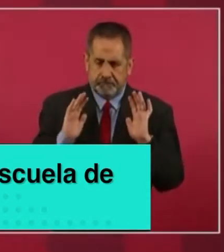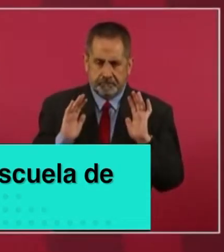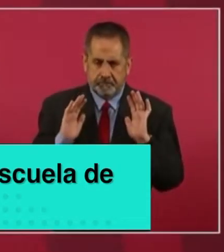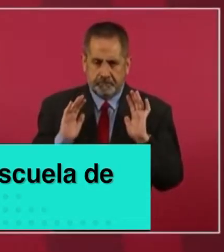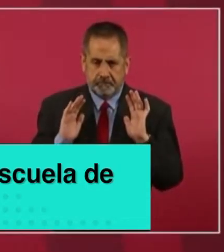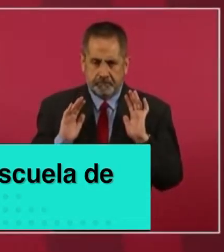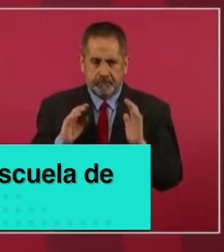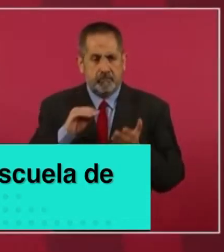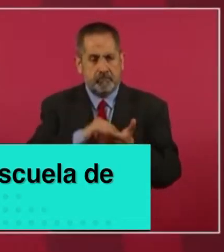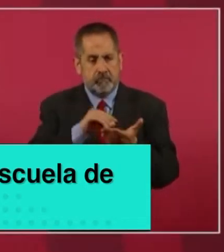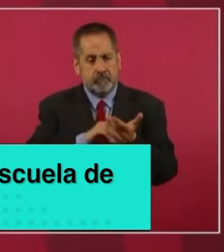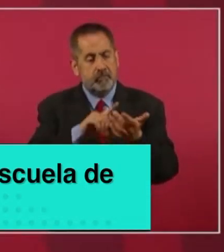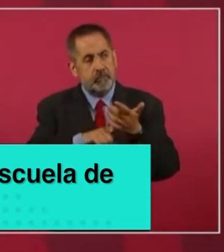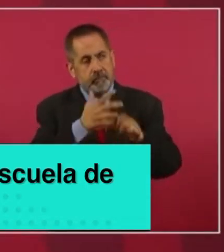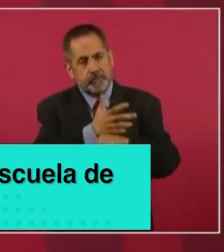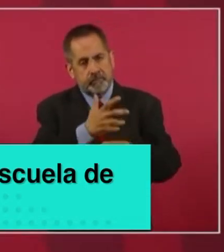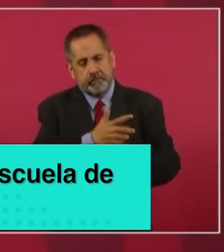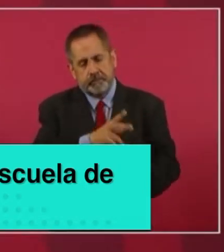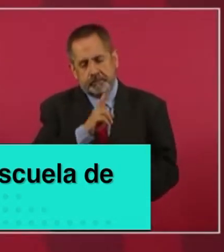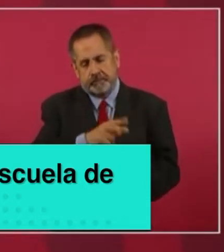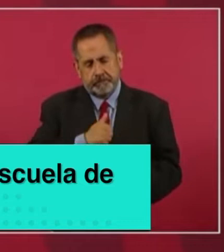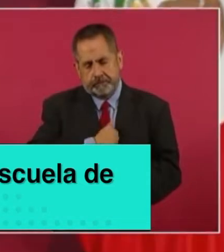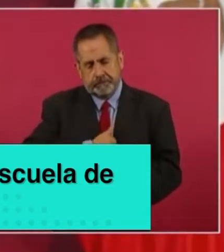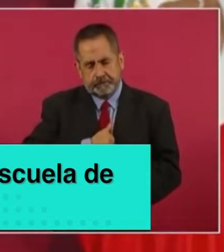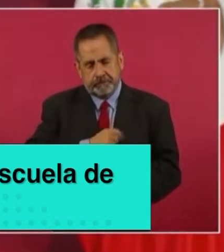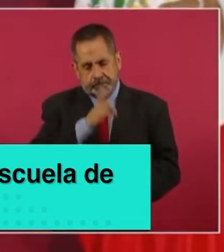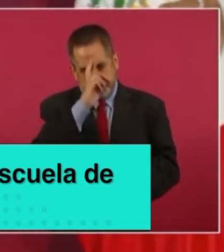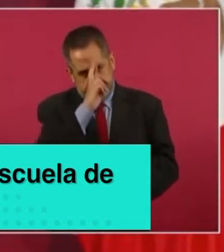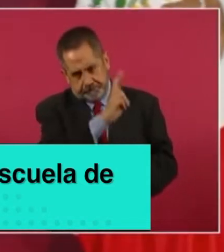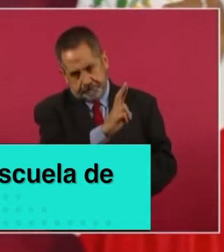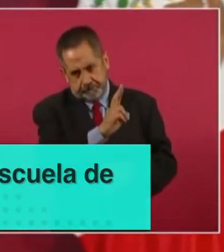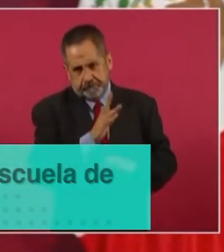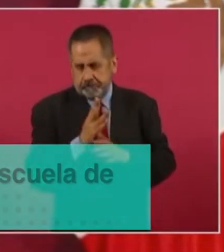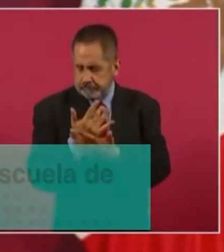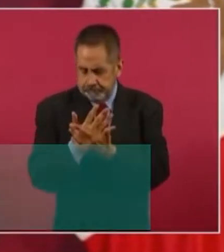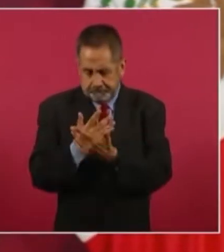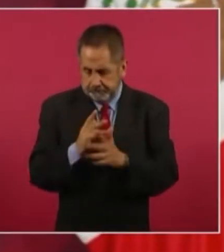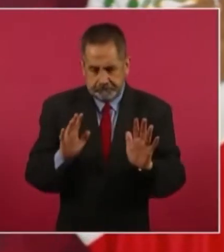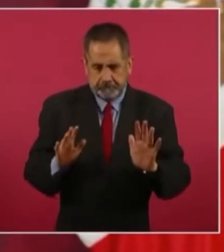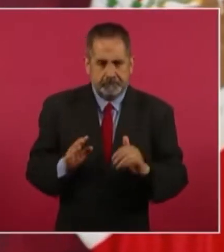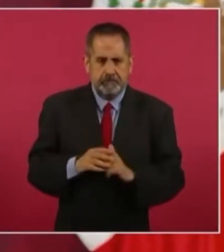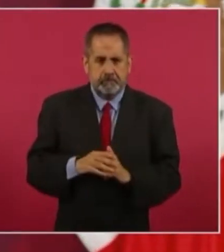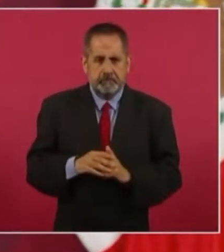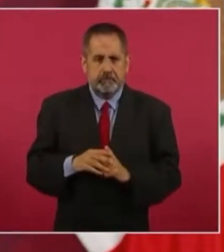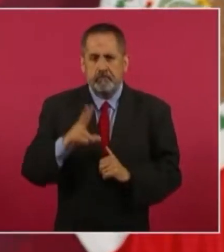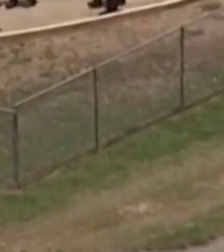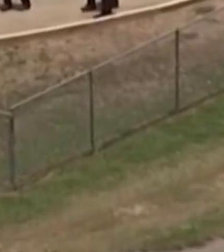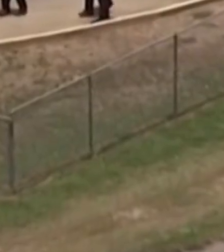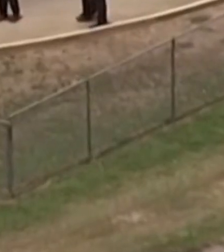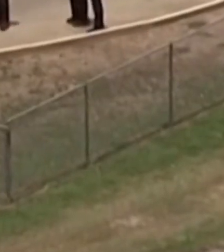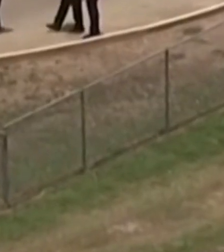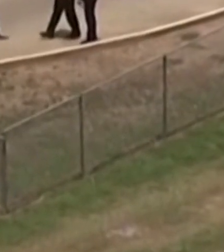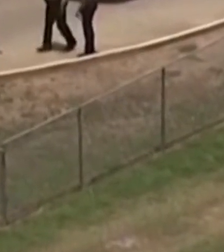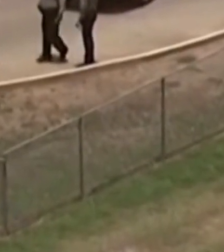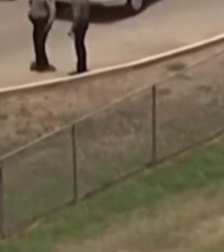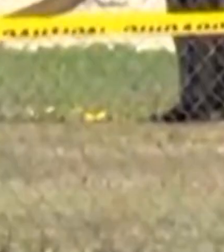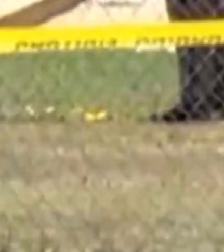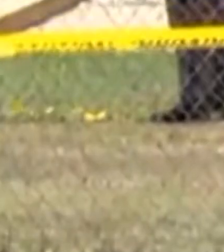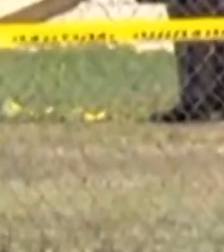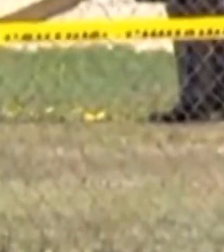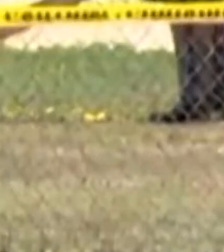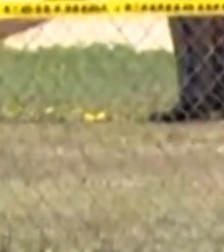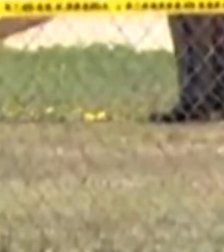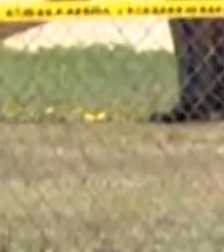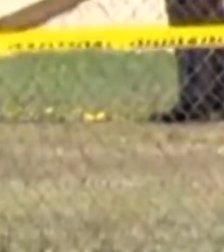pésame a las familias de las víctimas y se solidarizó con el gobierno de Estados Unidos porque son momentos